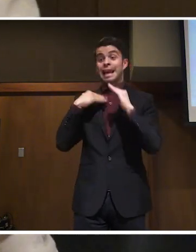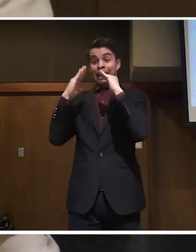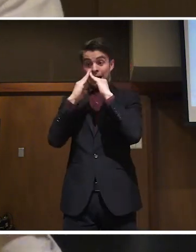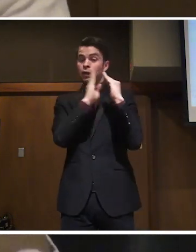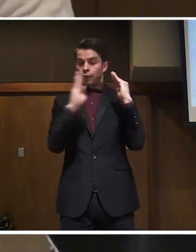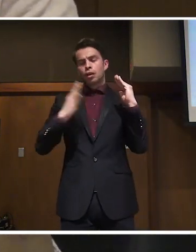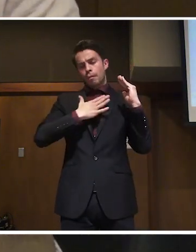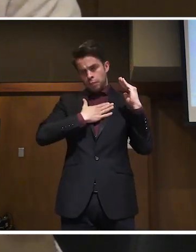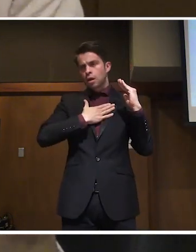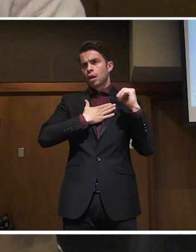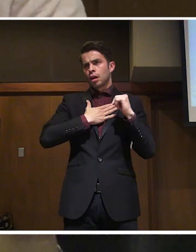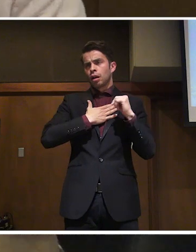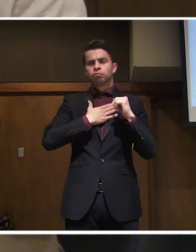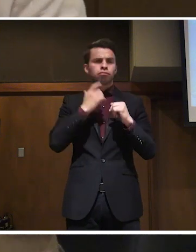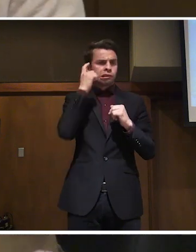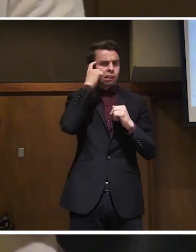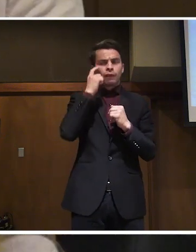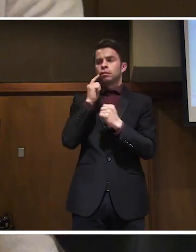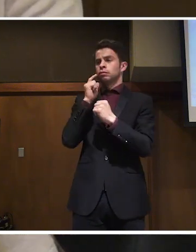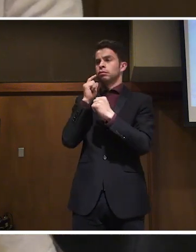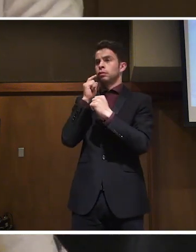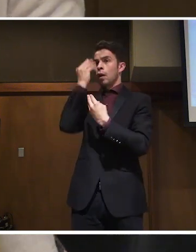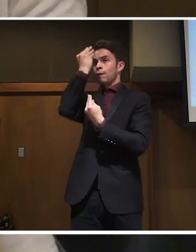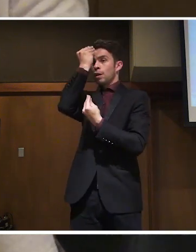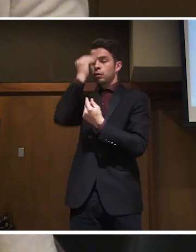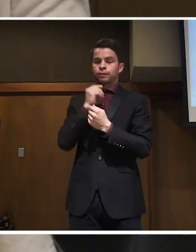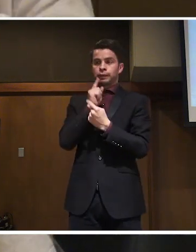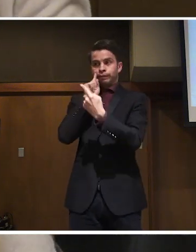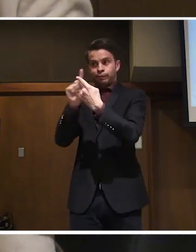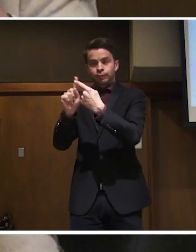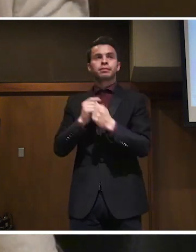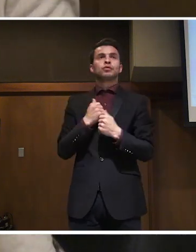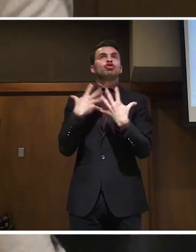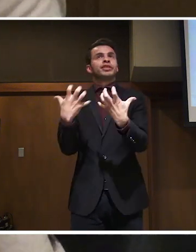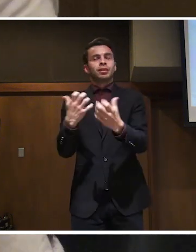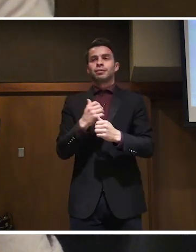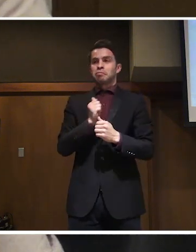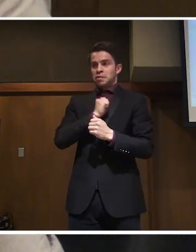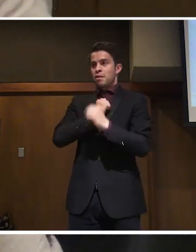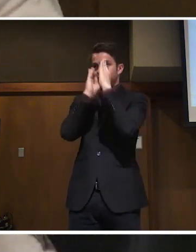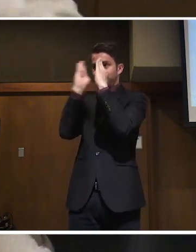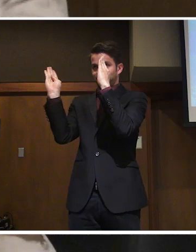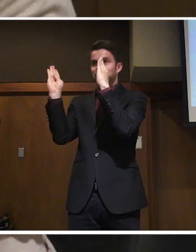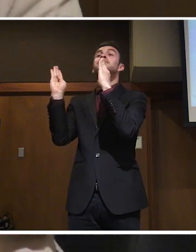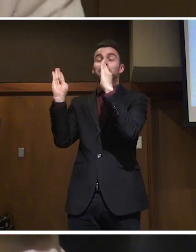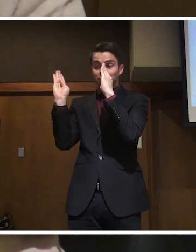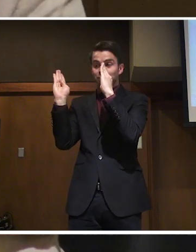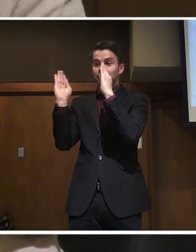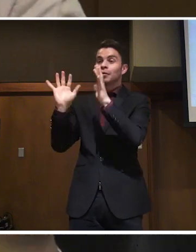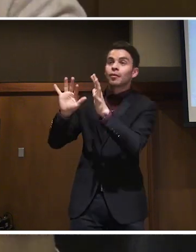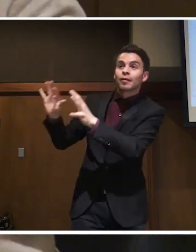pierden esos valores, intenciones, propósitos originales con que las formaron sus autores, y